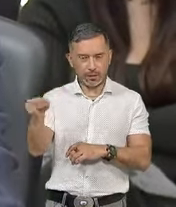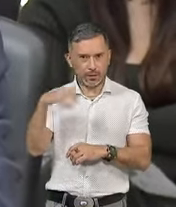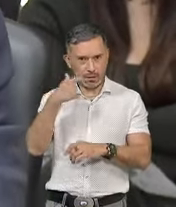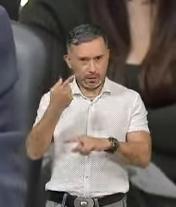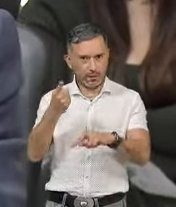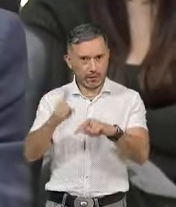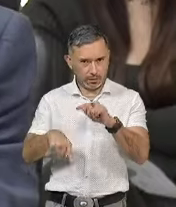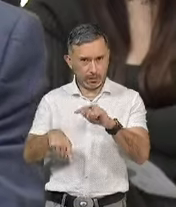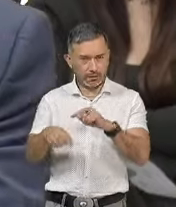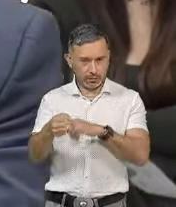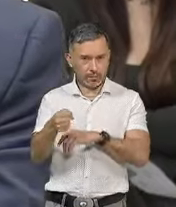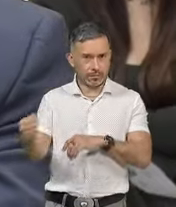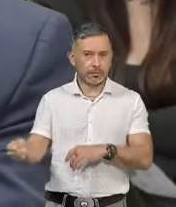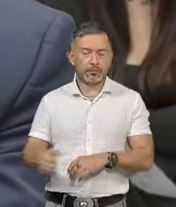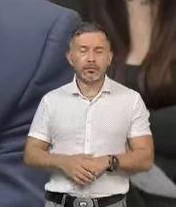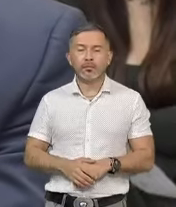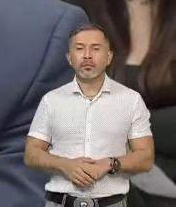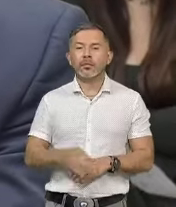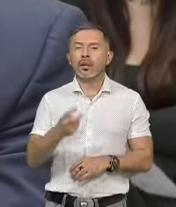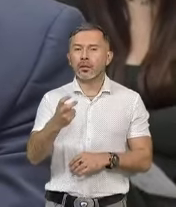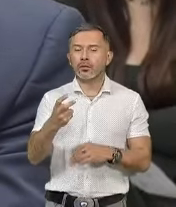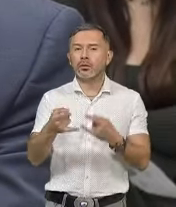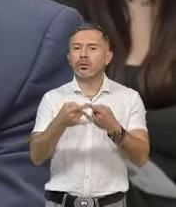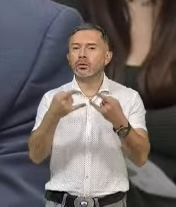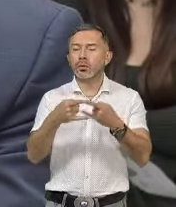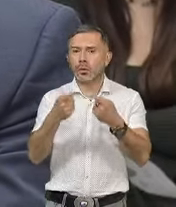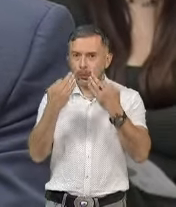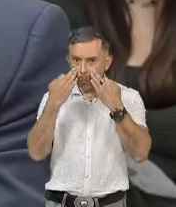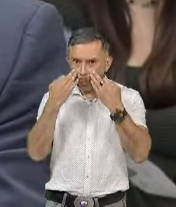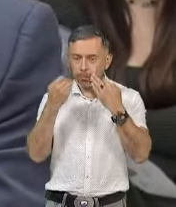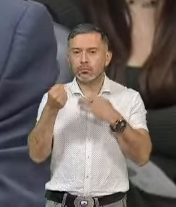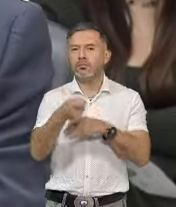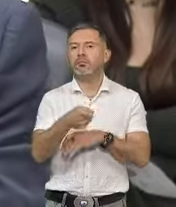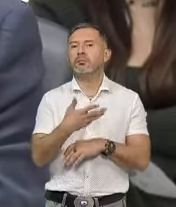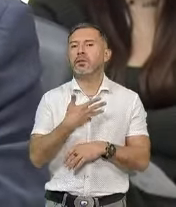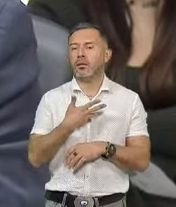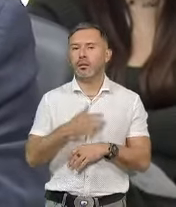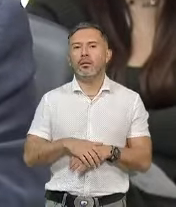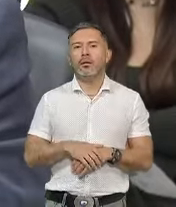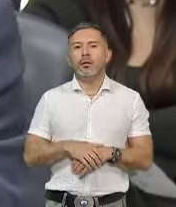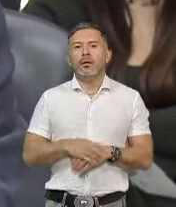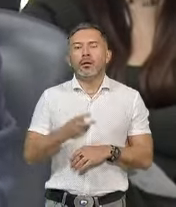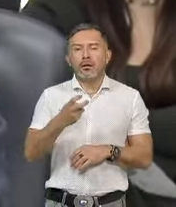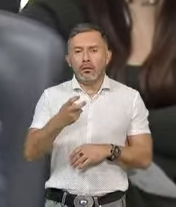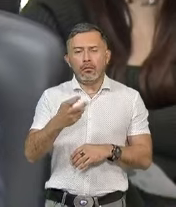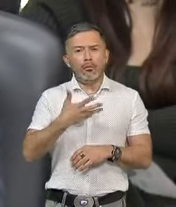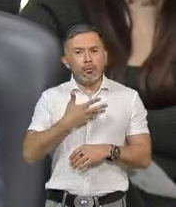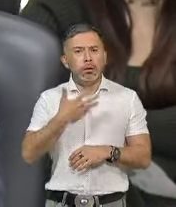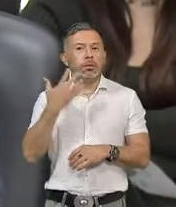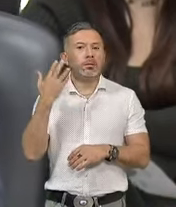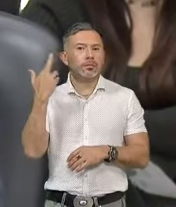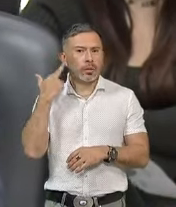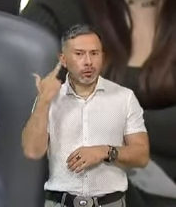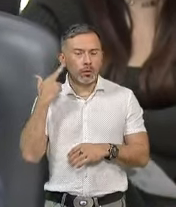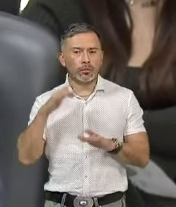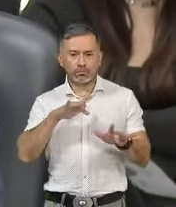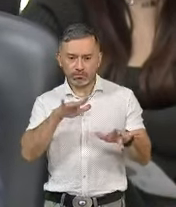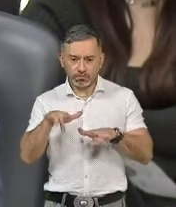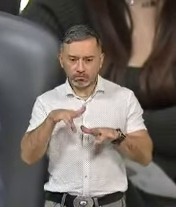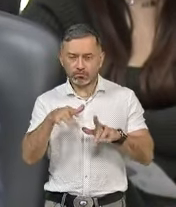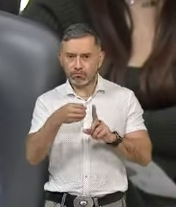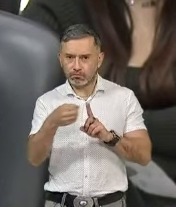Ahí están los testimonios Ahí están los audios